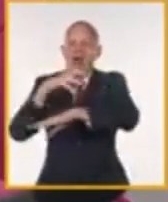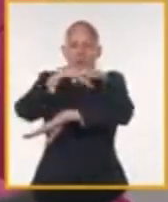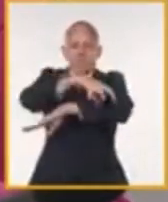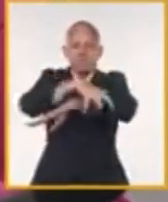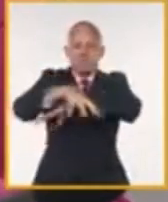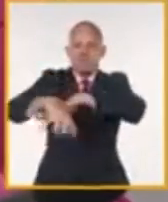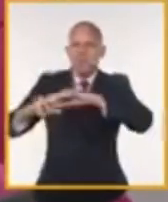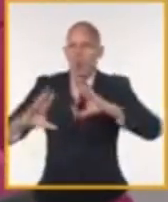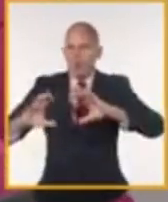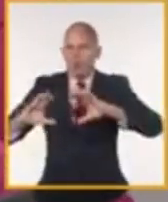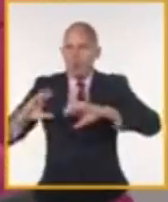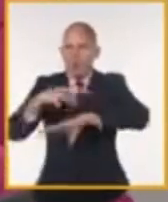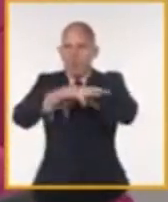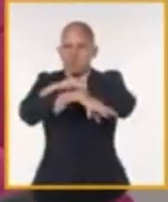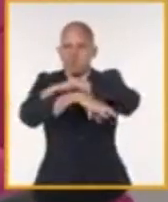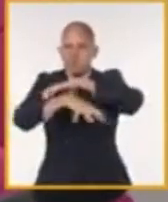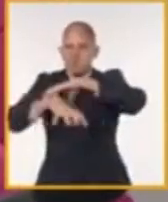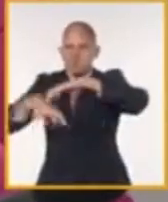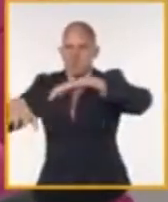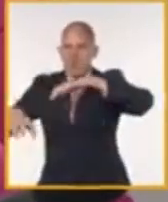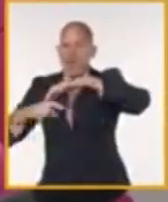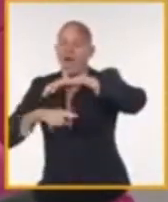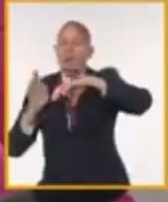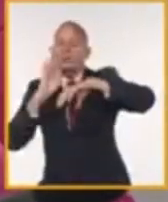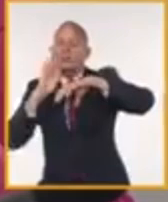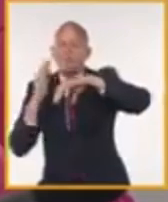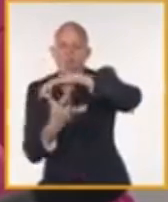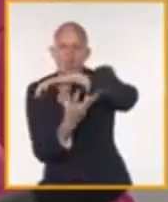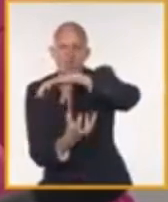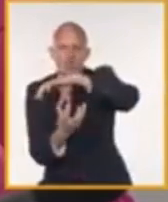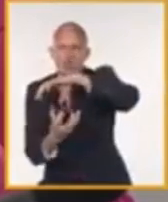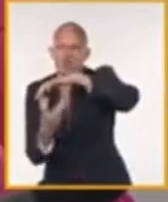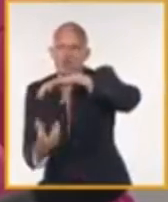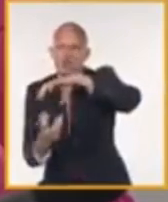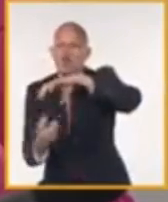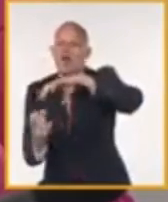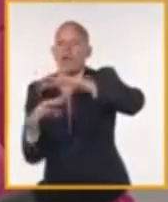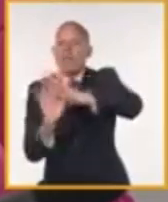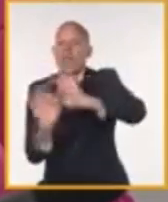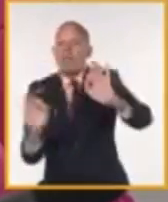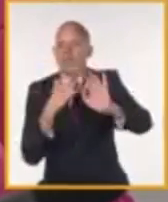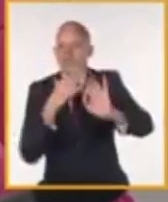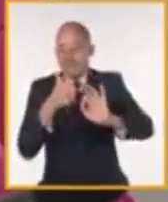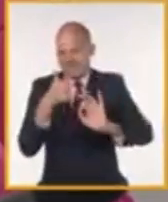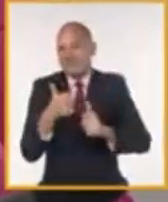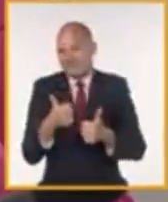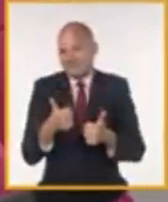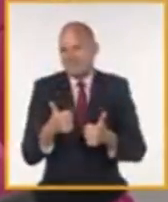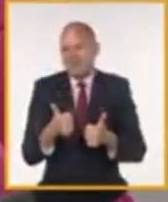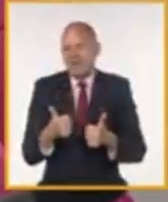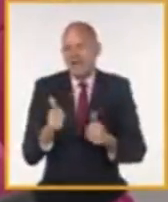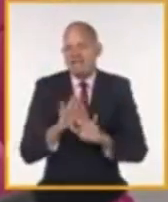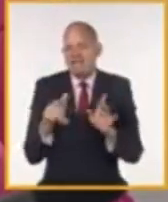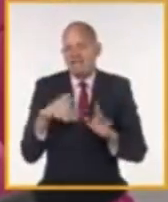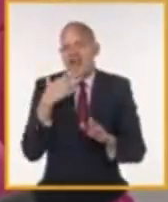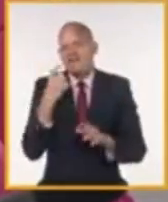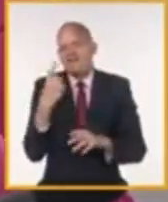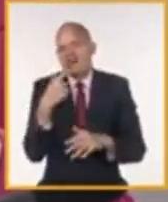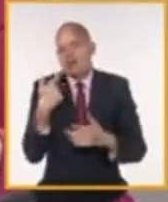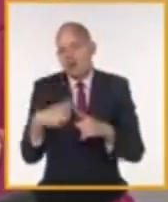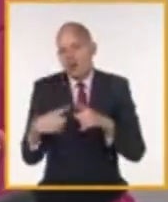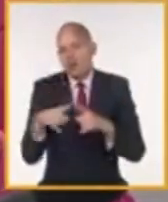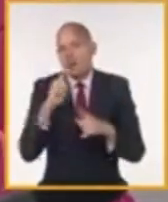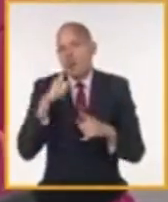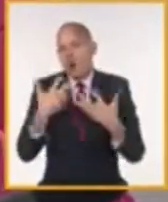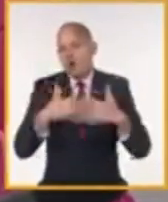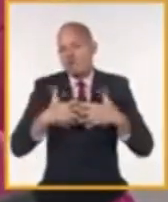nuestro sector la utilización de la ciencia en aras de ganar más, generar más